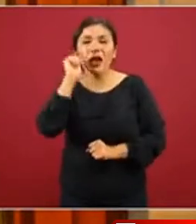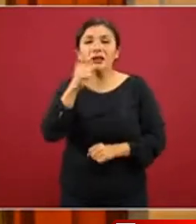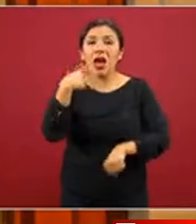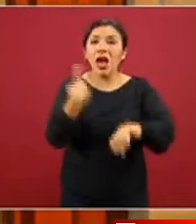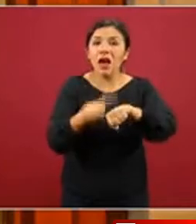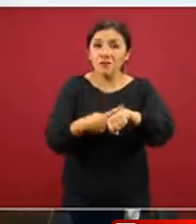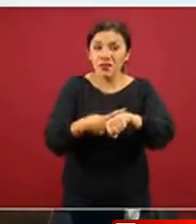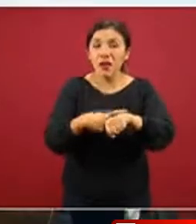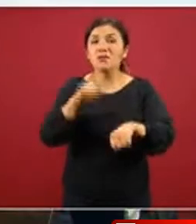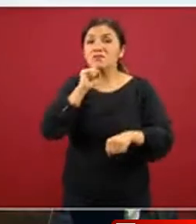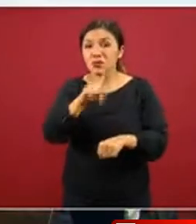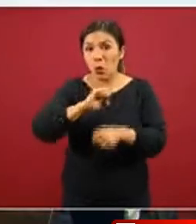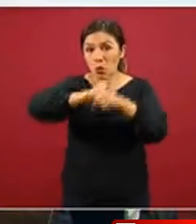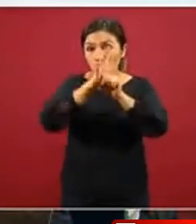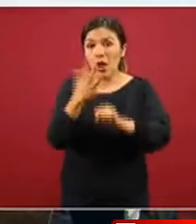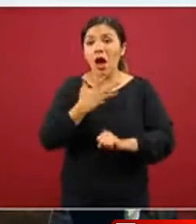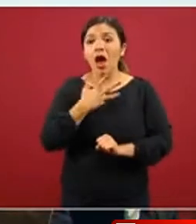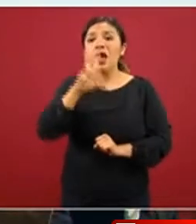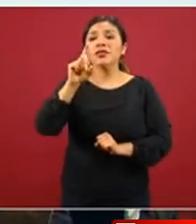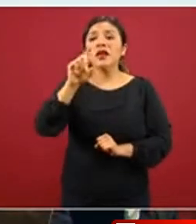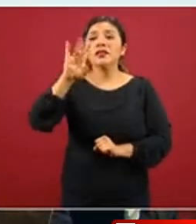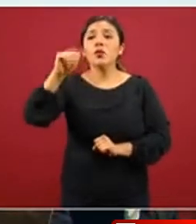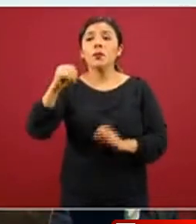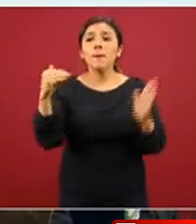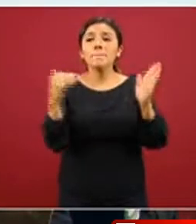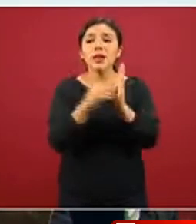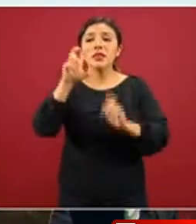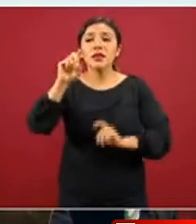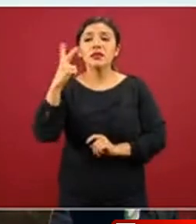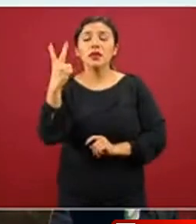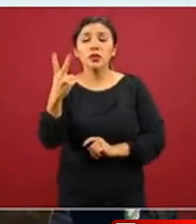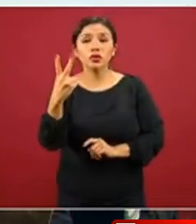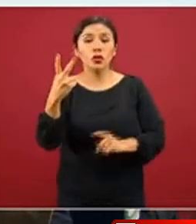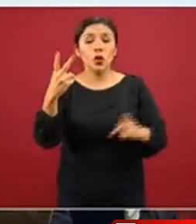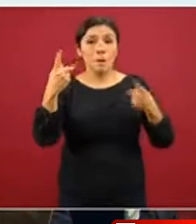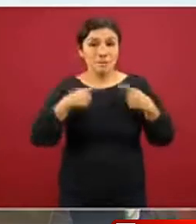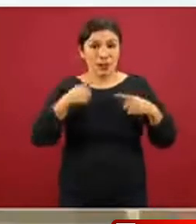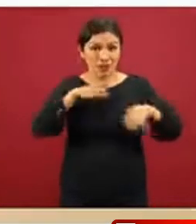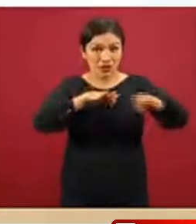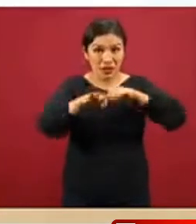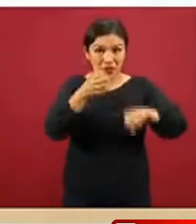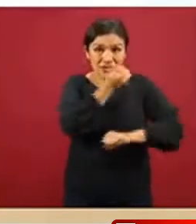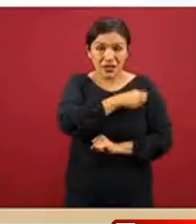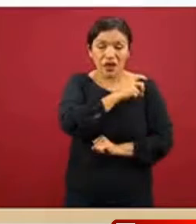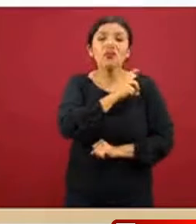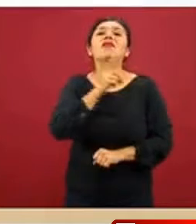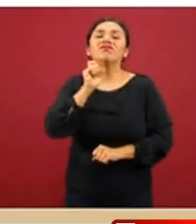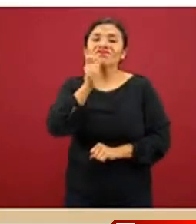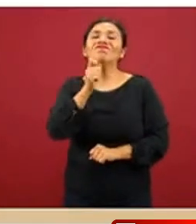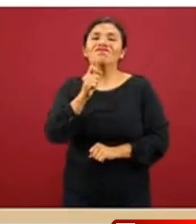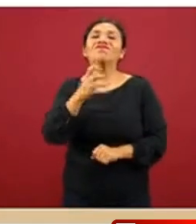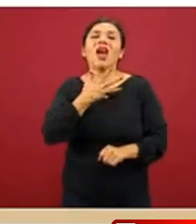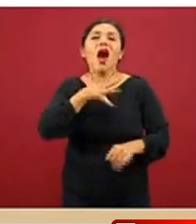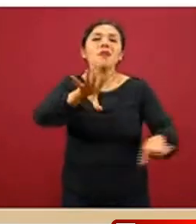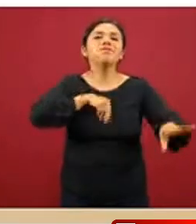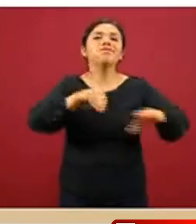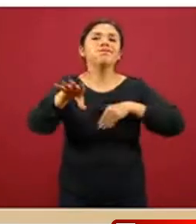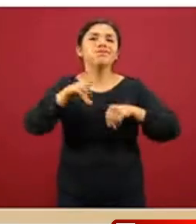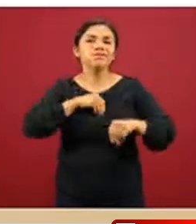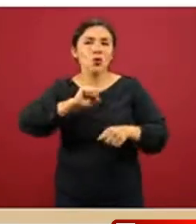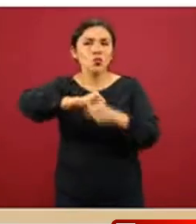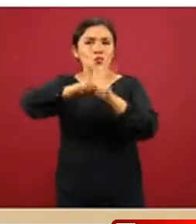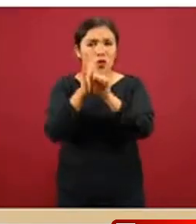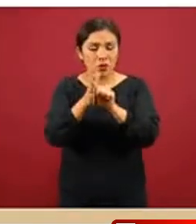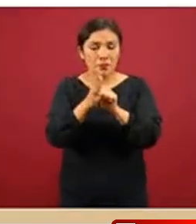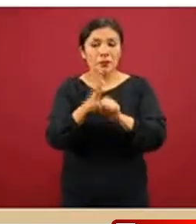este grupo, son 39.032 los profesionales de la salud que han dado positivo a virus SARS-CoV-2, son los casos